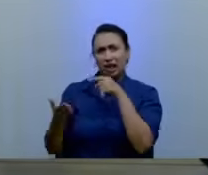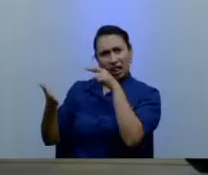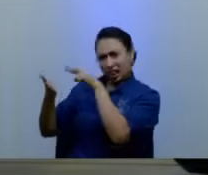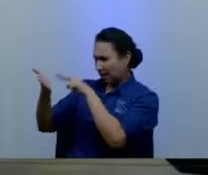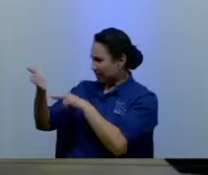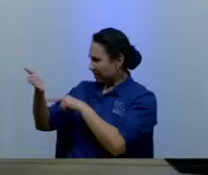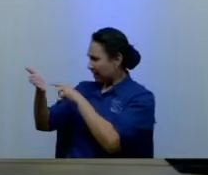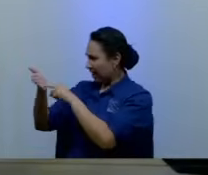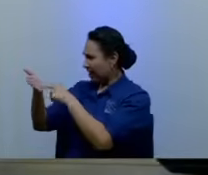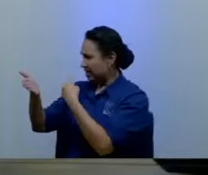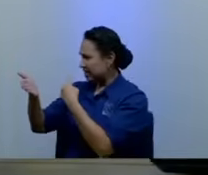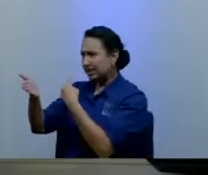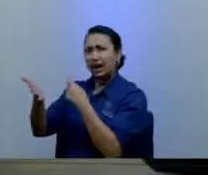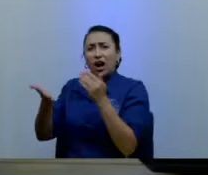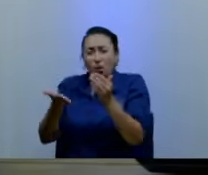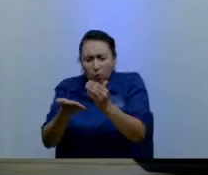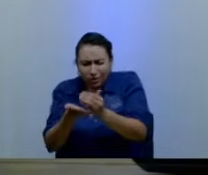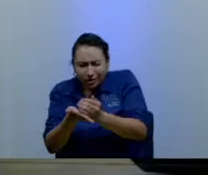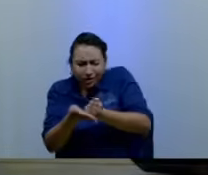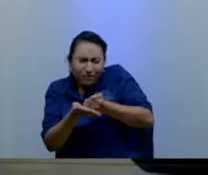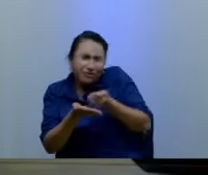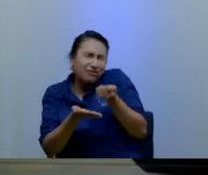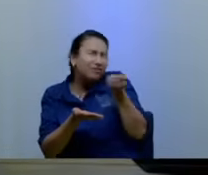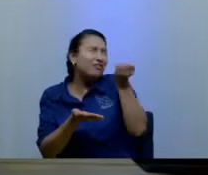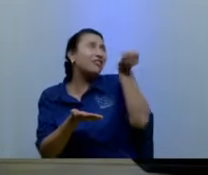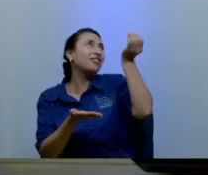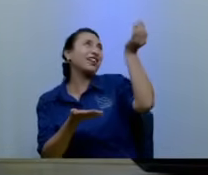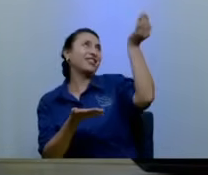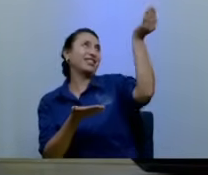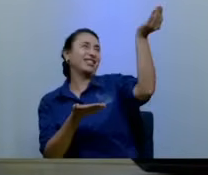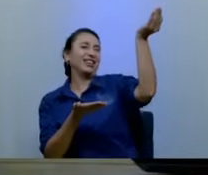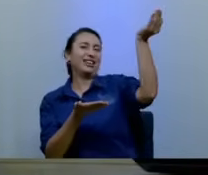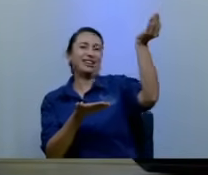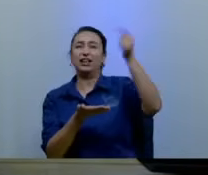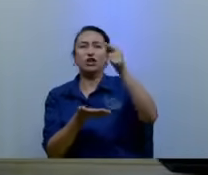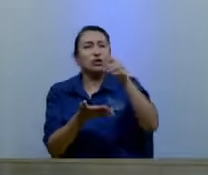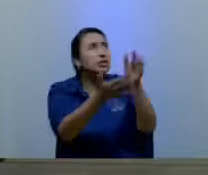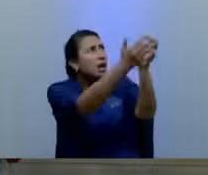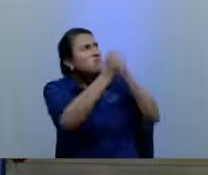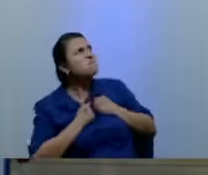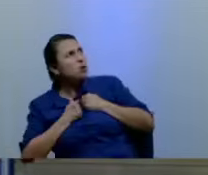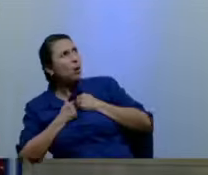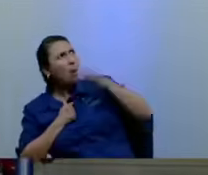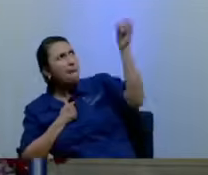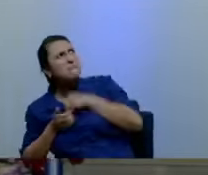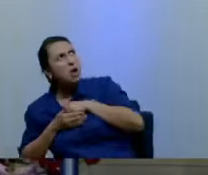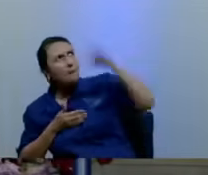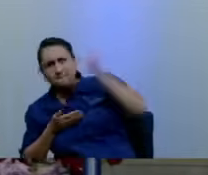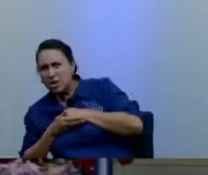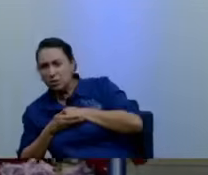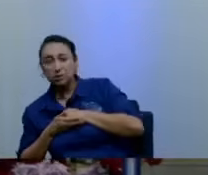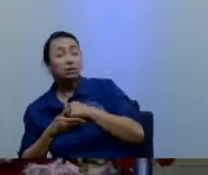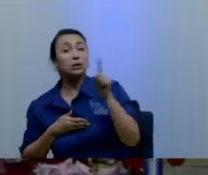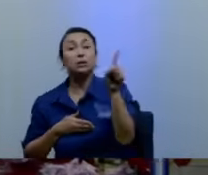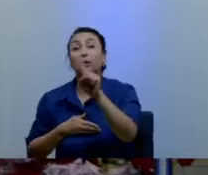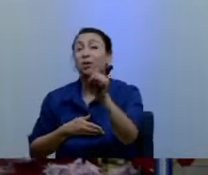de darse, aquí está hablando no de ser como el asadón, aquí está hablando de quiero dar, quiero